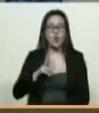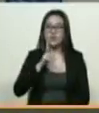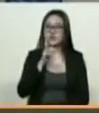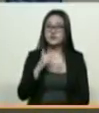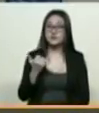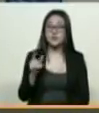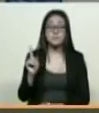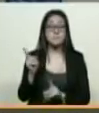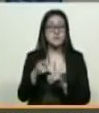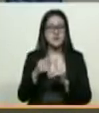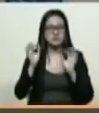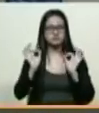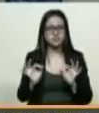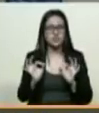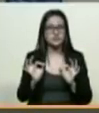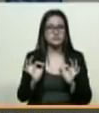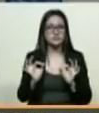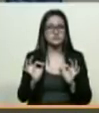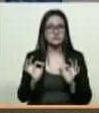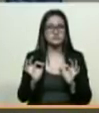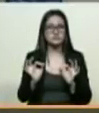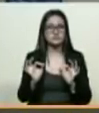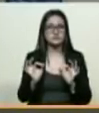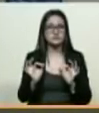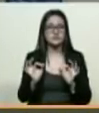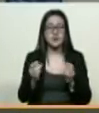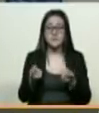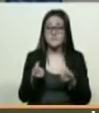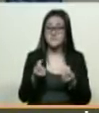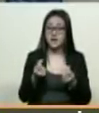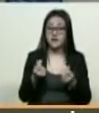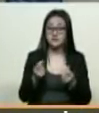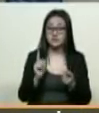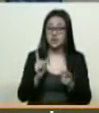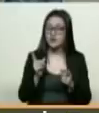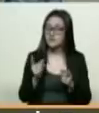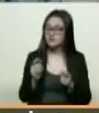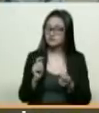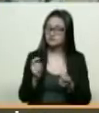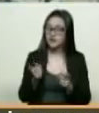se ha tomado es revertir los precios